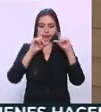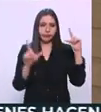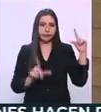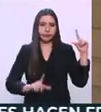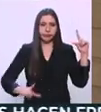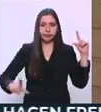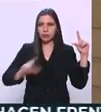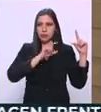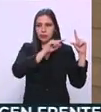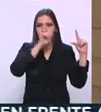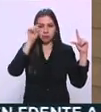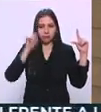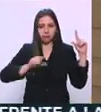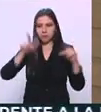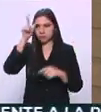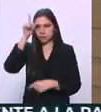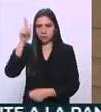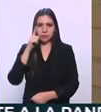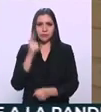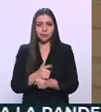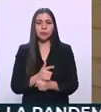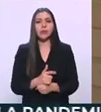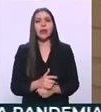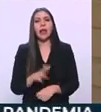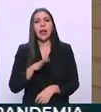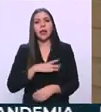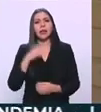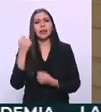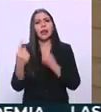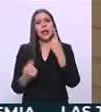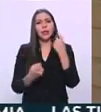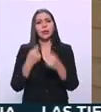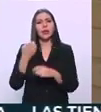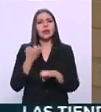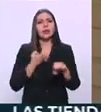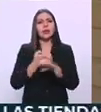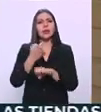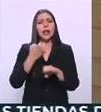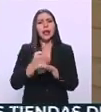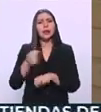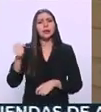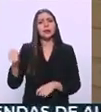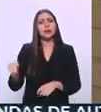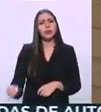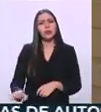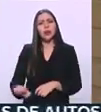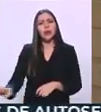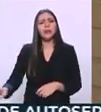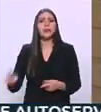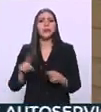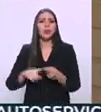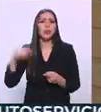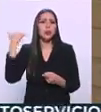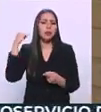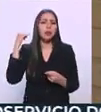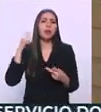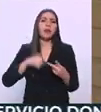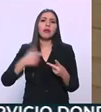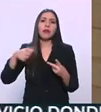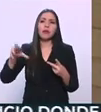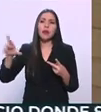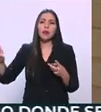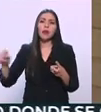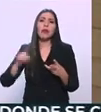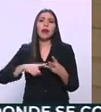y priorizando estados rezagados, sobre todo los estados del sureste. Yucatán, Quintana Roo, Campeche,